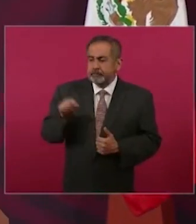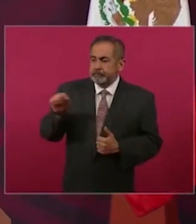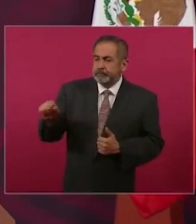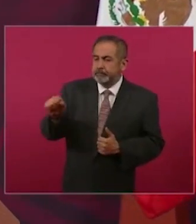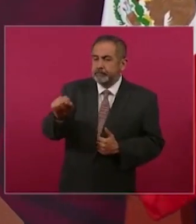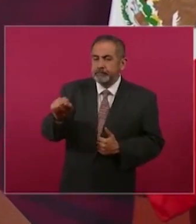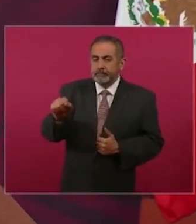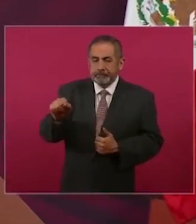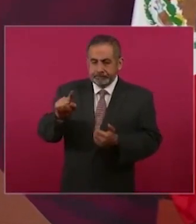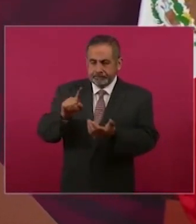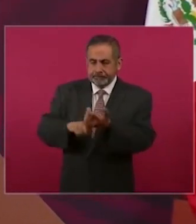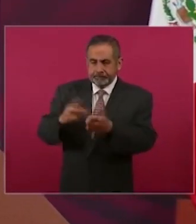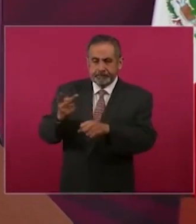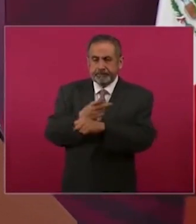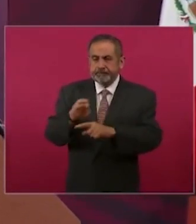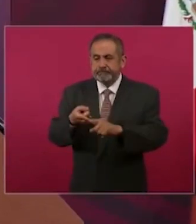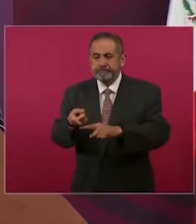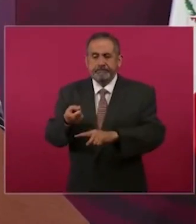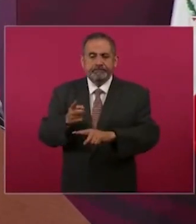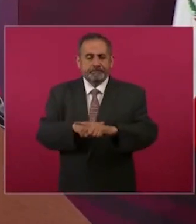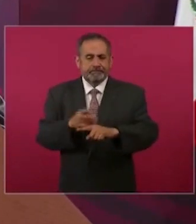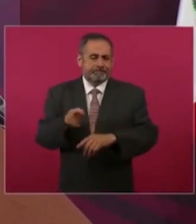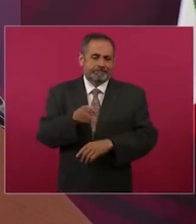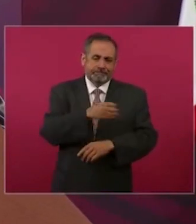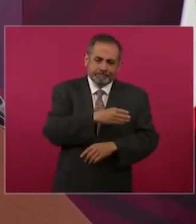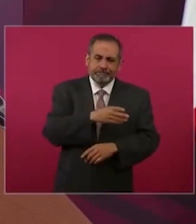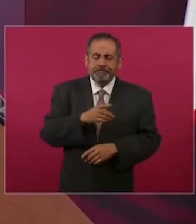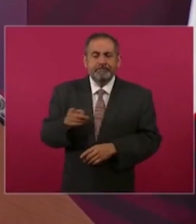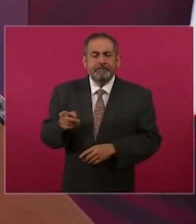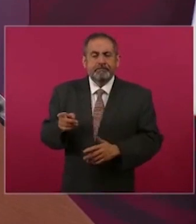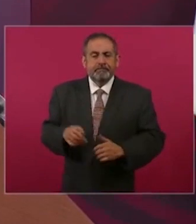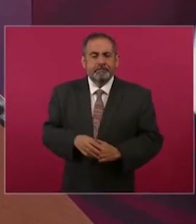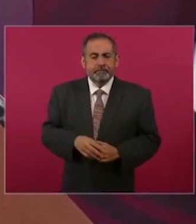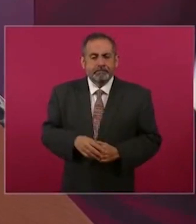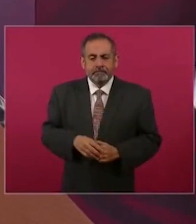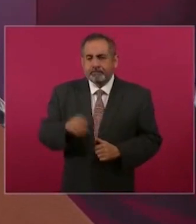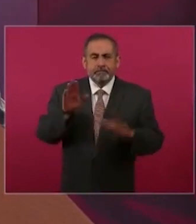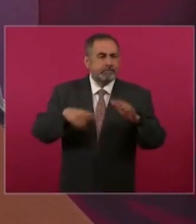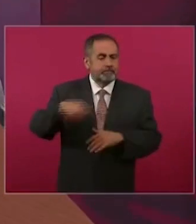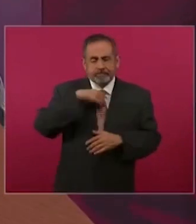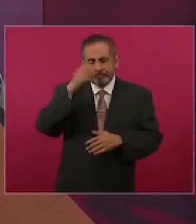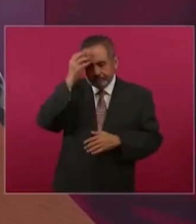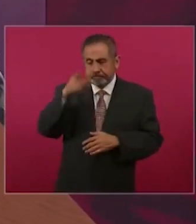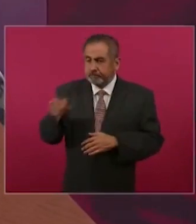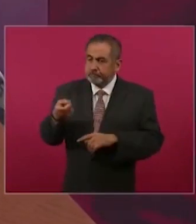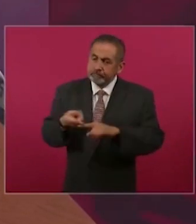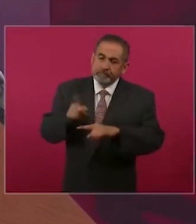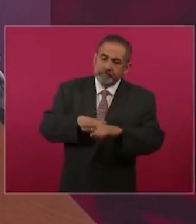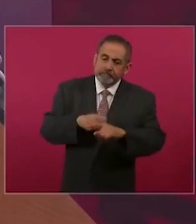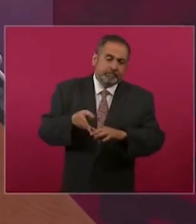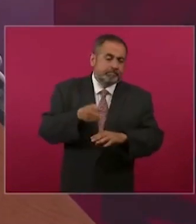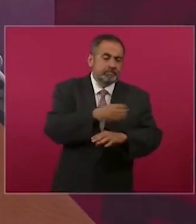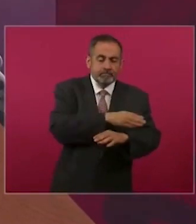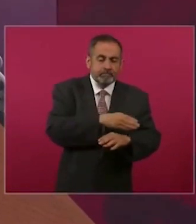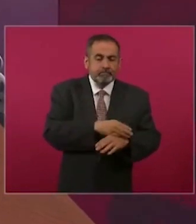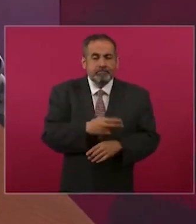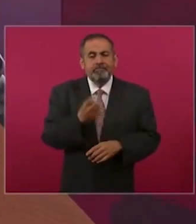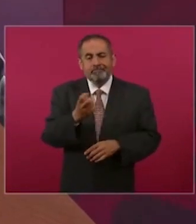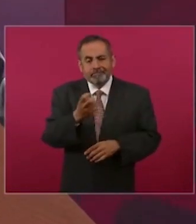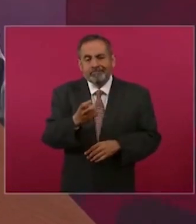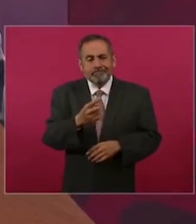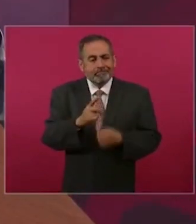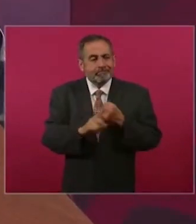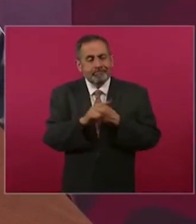o alguien que al presidente le